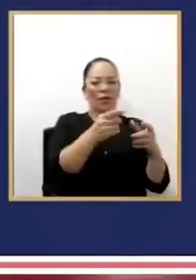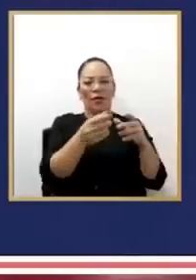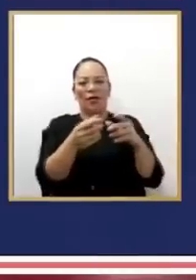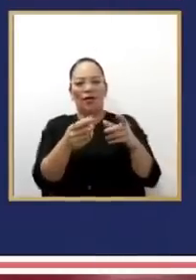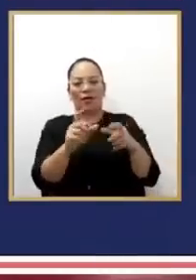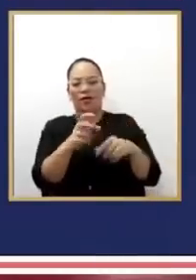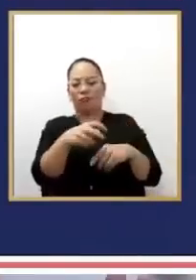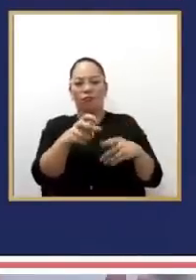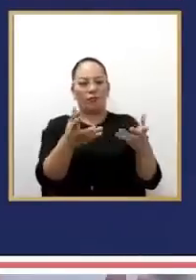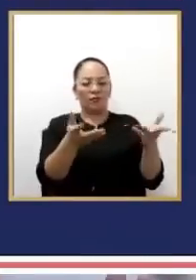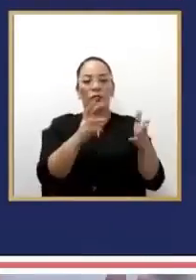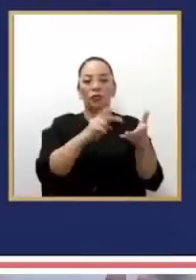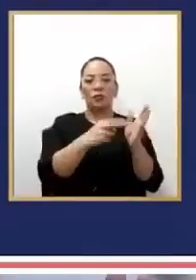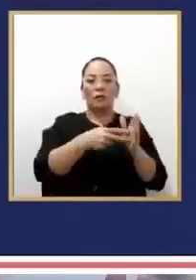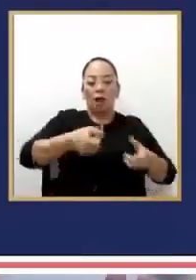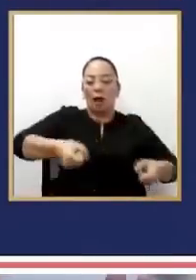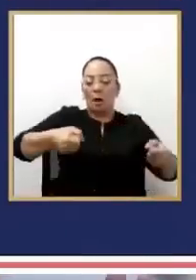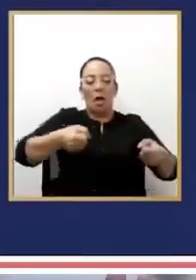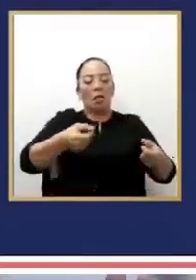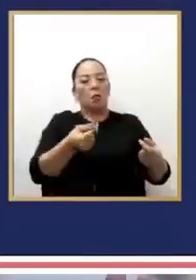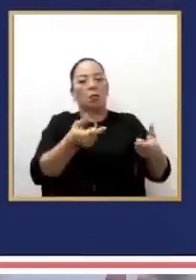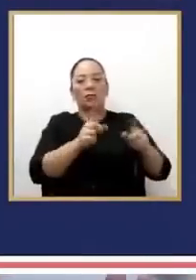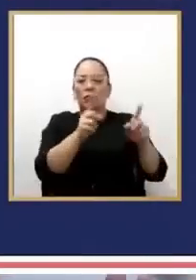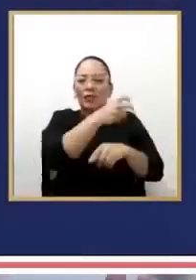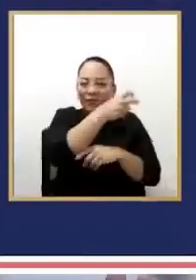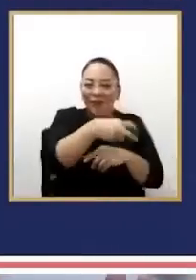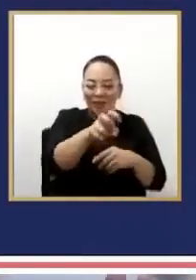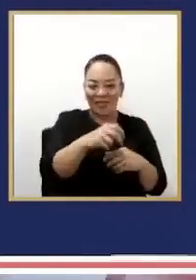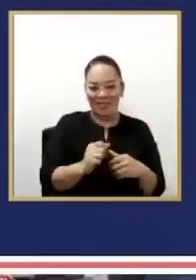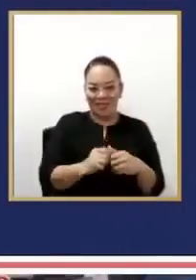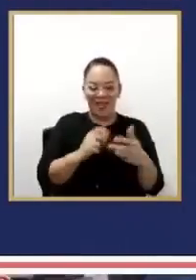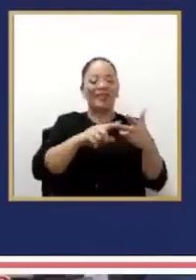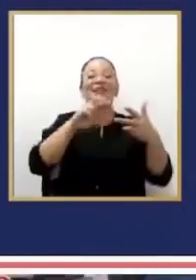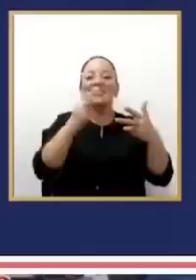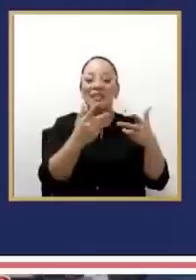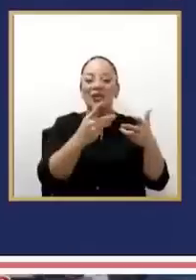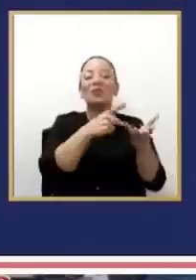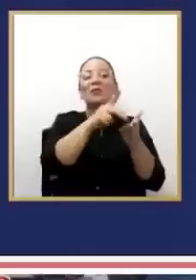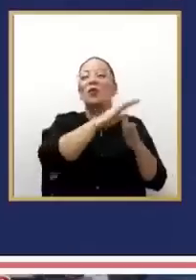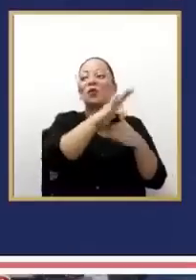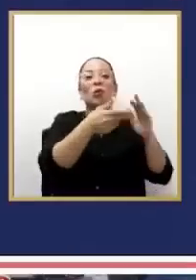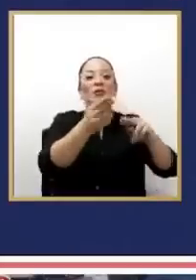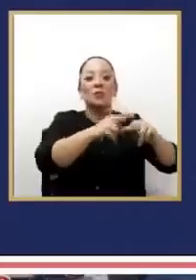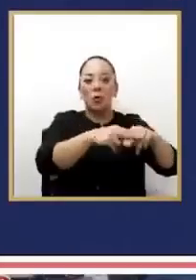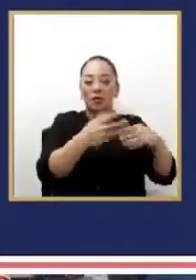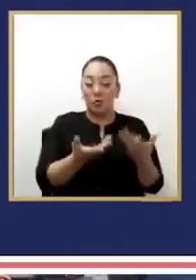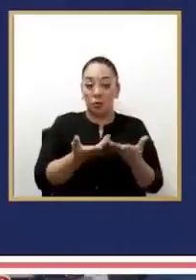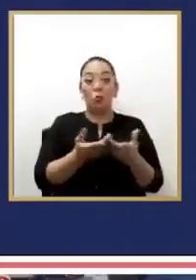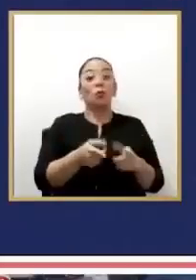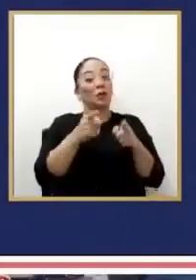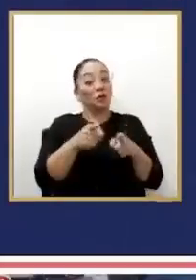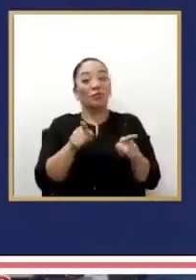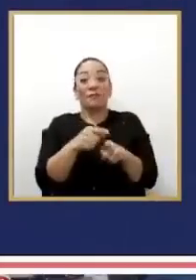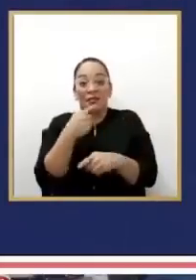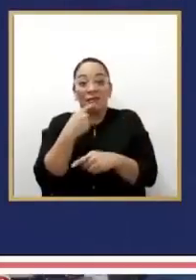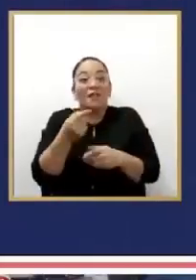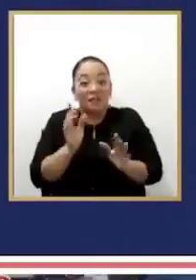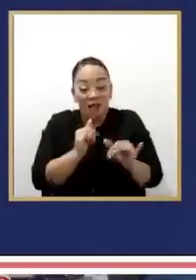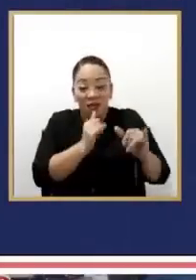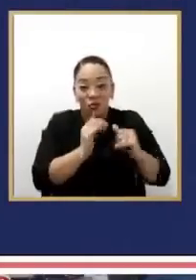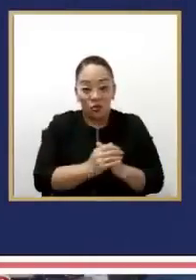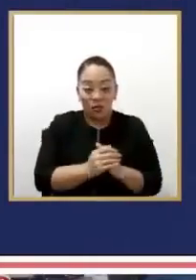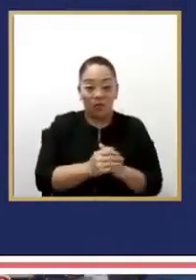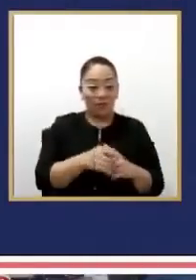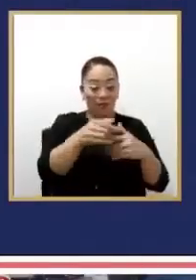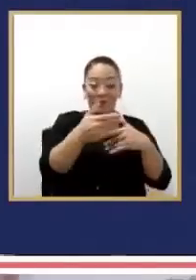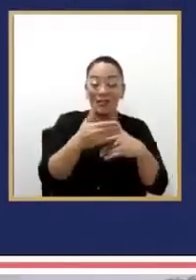con maletas de dinero, sino que se pagó por transferencia. Y tercero, que se pagaron todos los impuestos, porque hasta eso decían. Bueno, ese